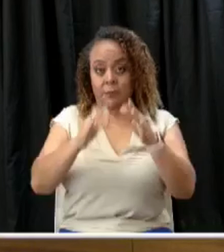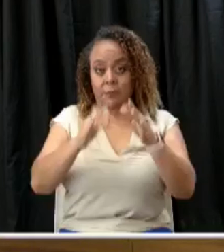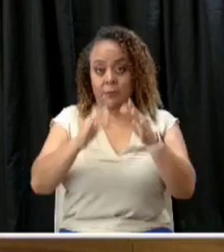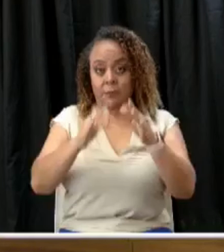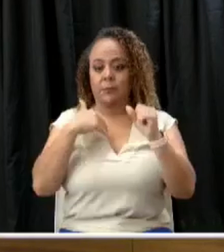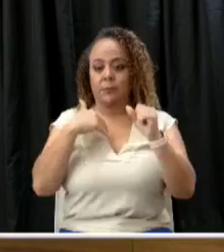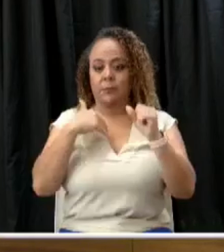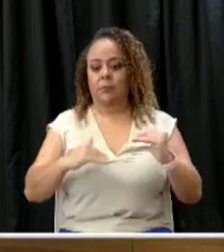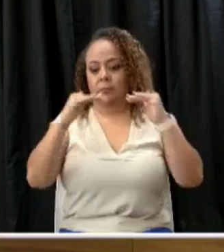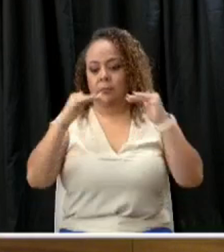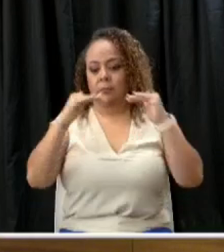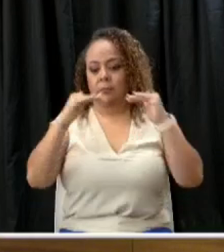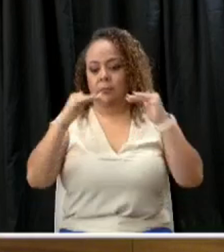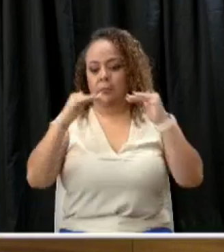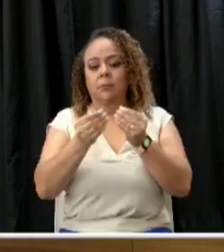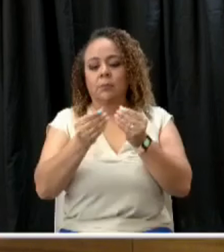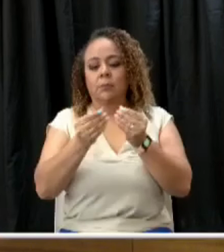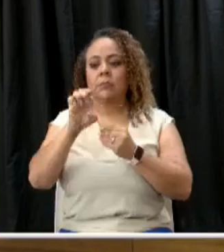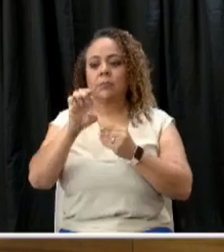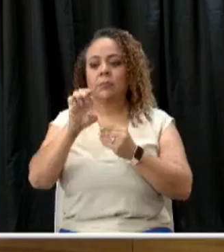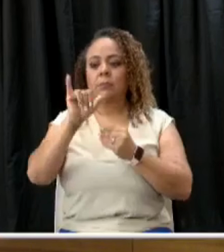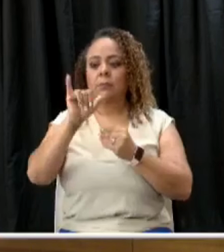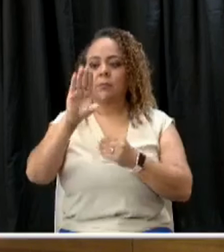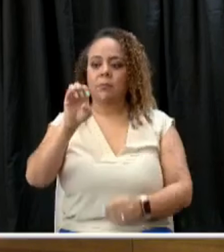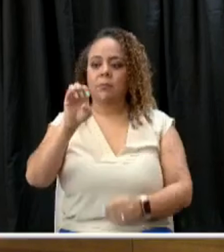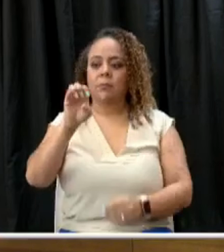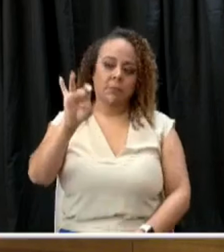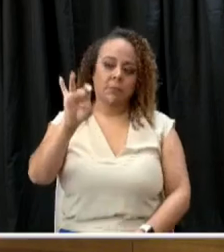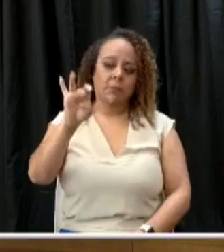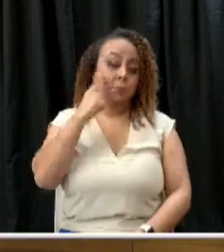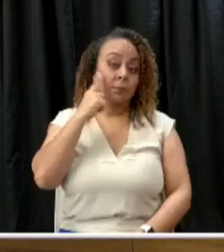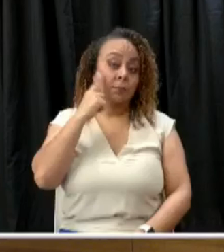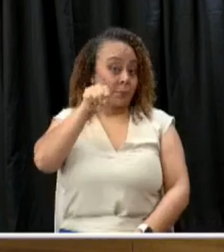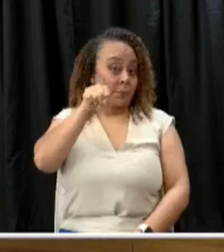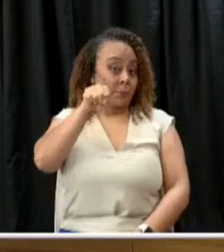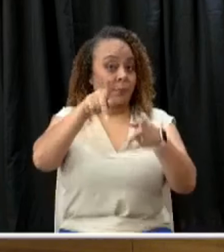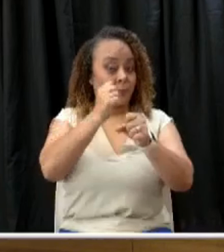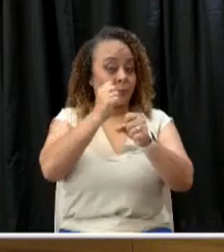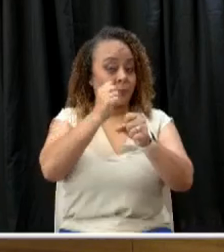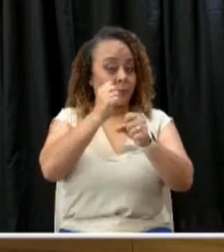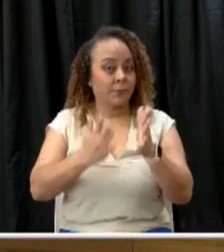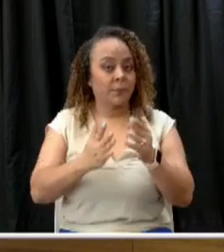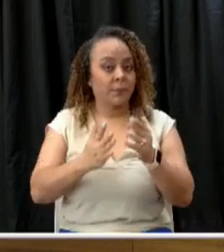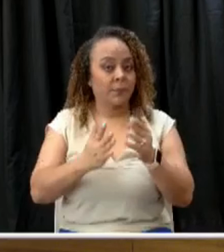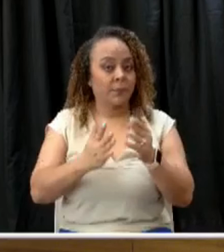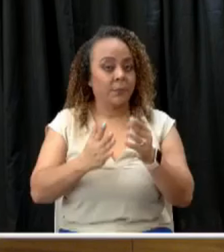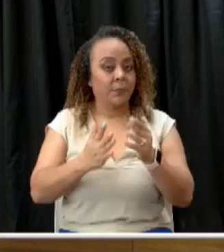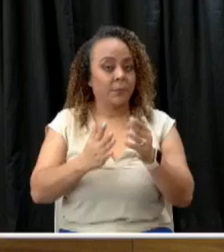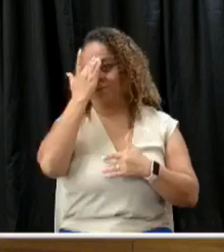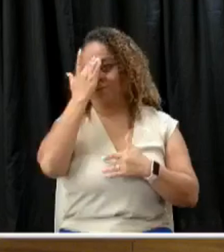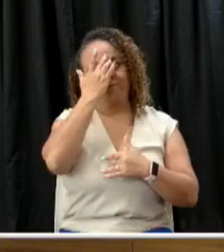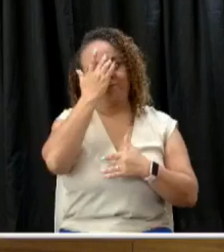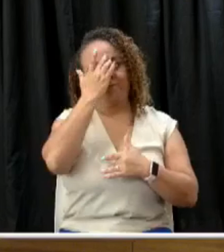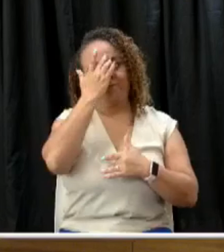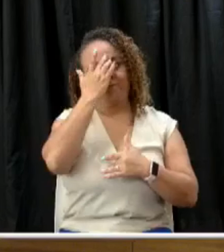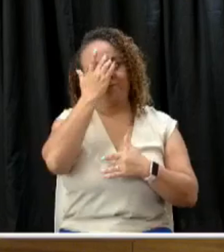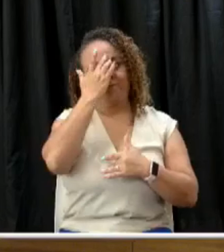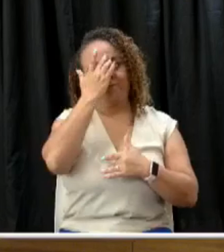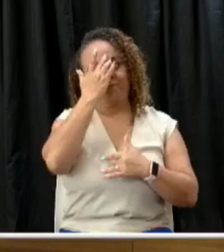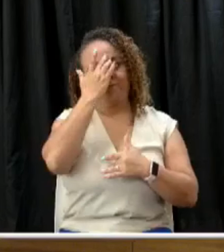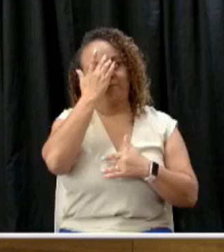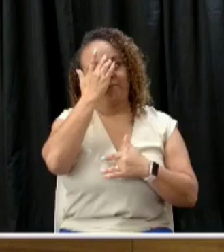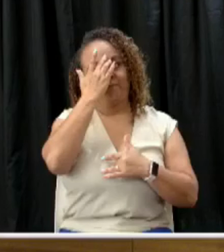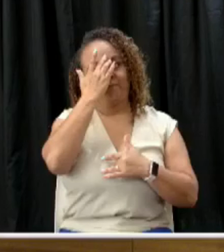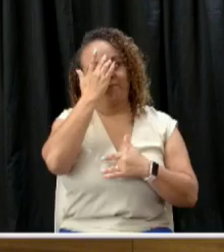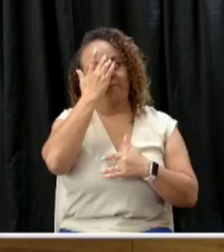de productividad eficientes, pero para que usted, persona trabajadora, no se enferme. Así que muchísimas